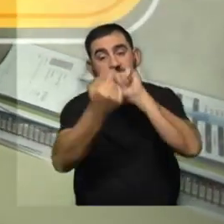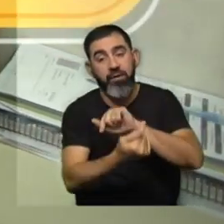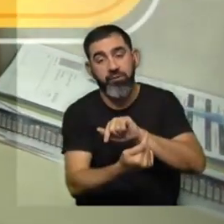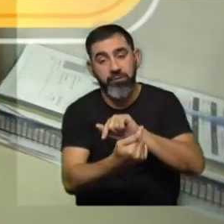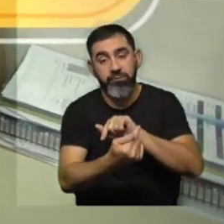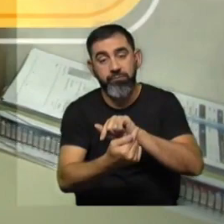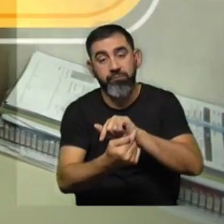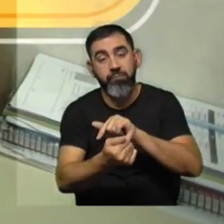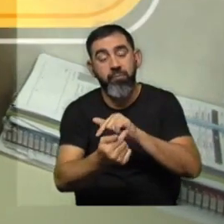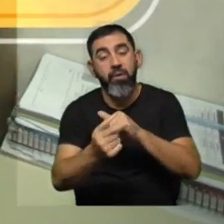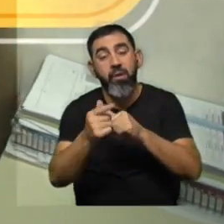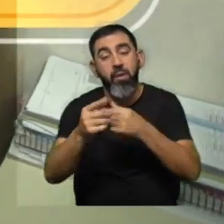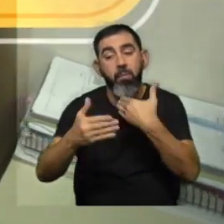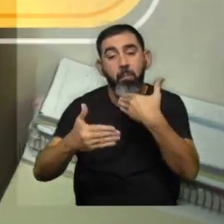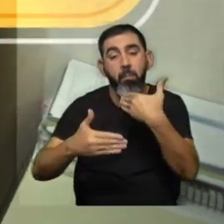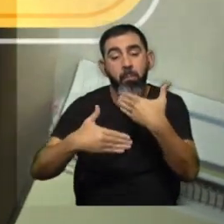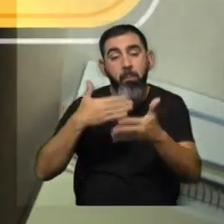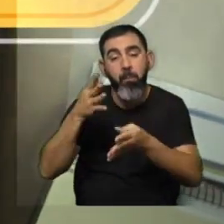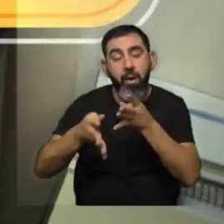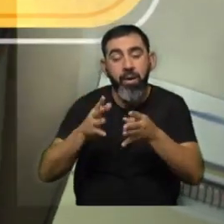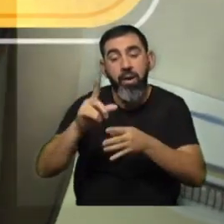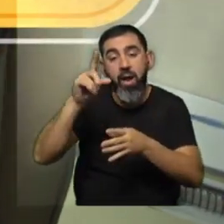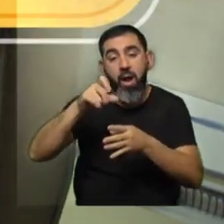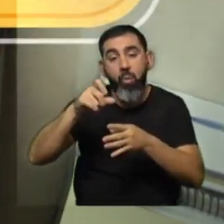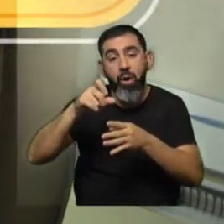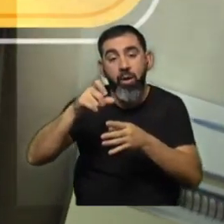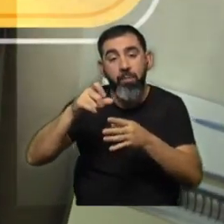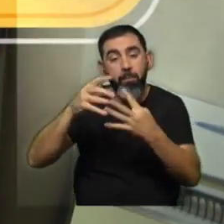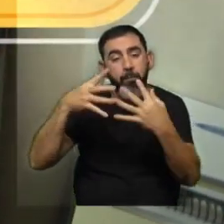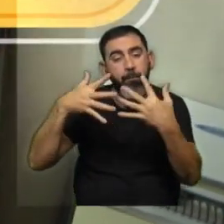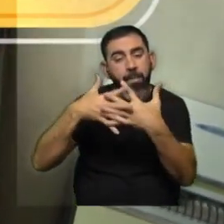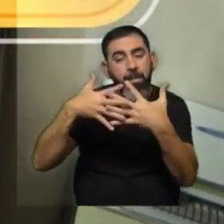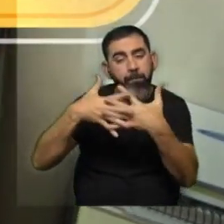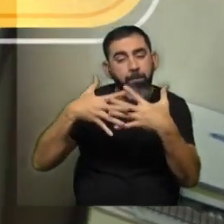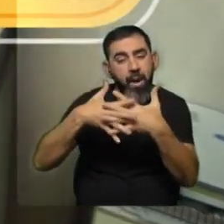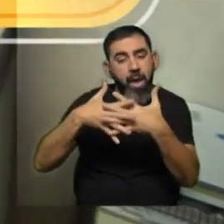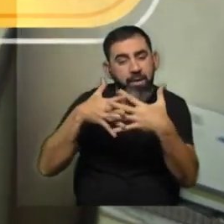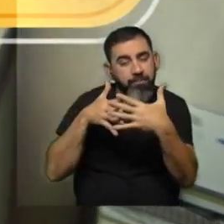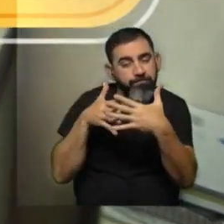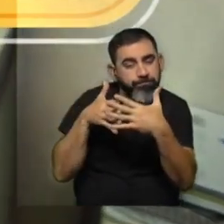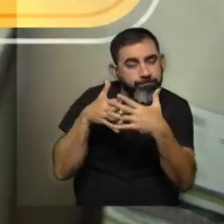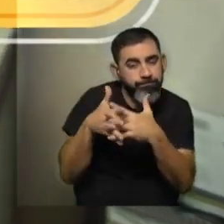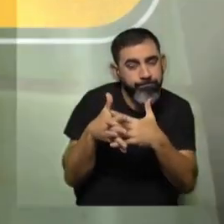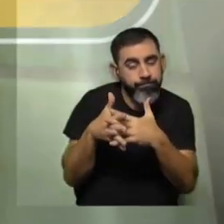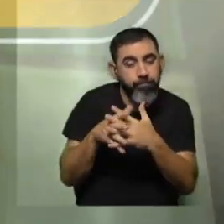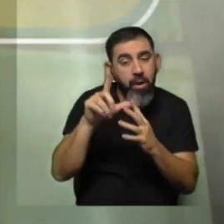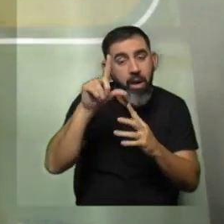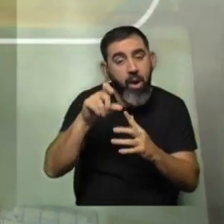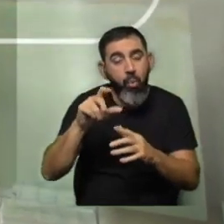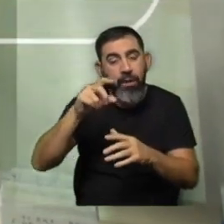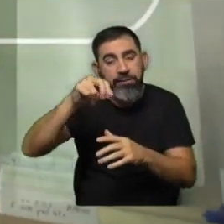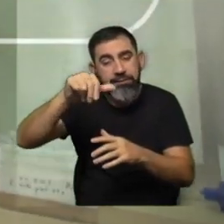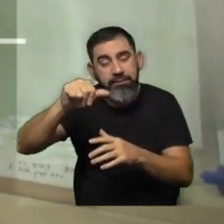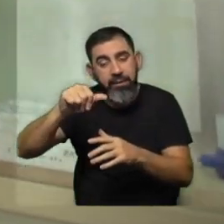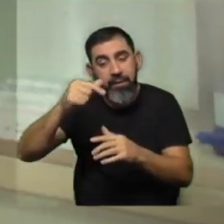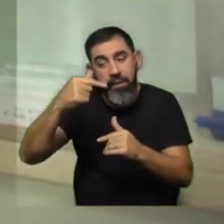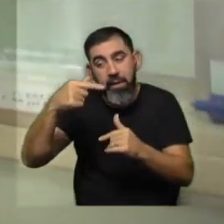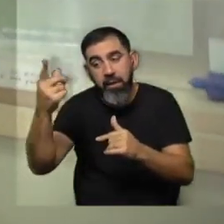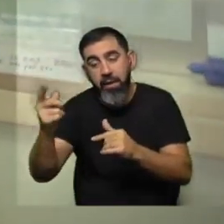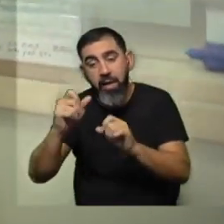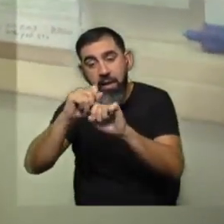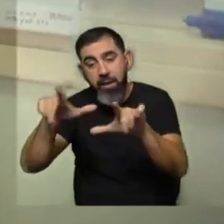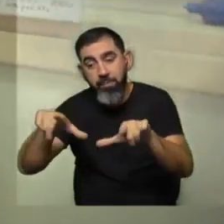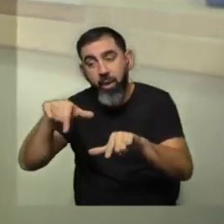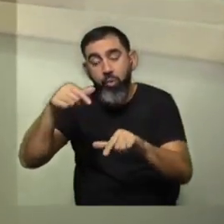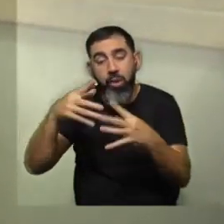que hace el equipo es forzar a que el agua pase a través de una membrana semipermeable. El agua cargada de sales queda de un lado y la que pasa a